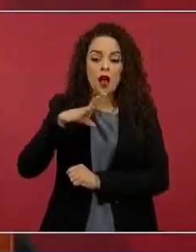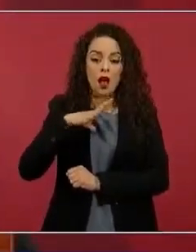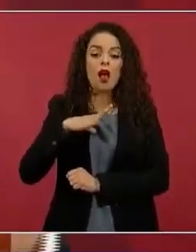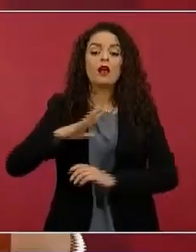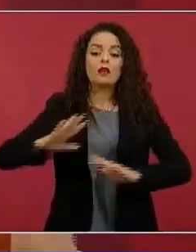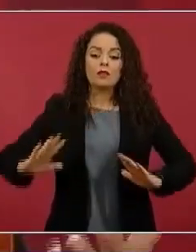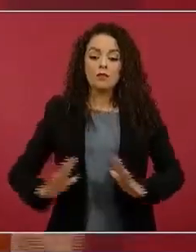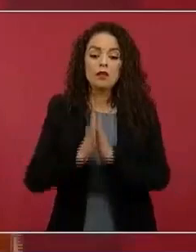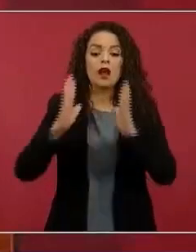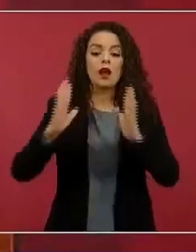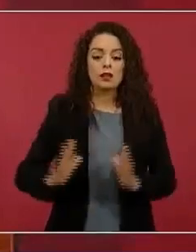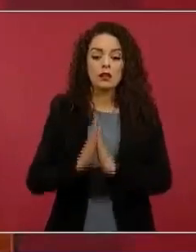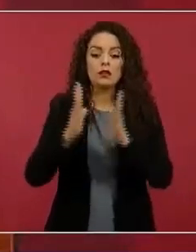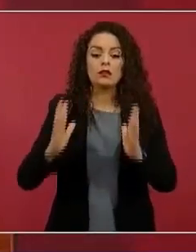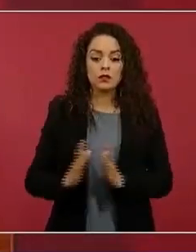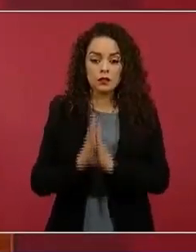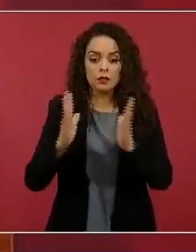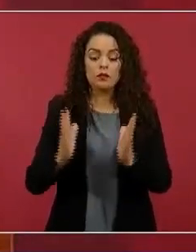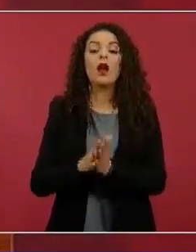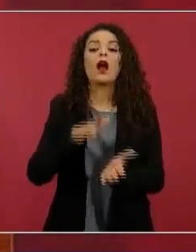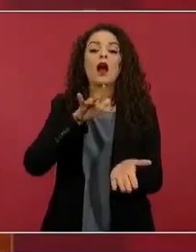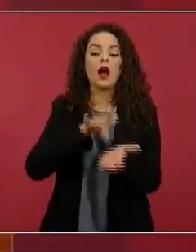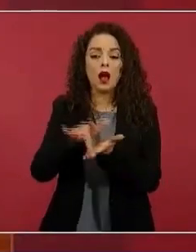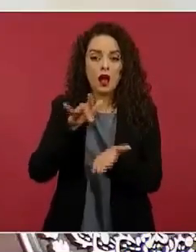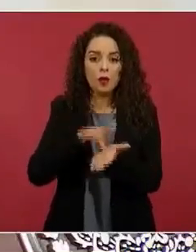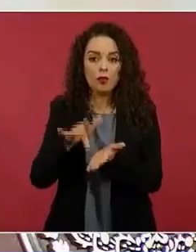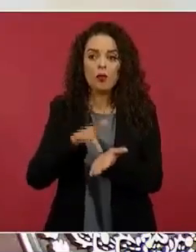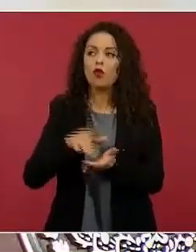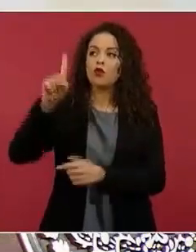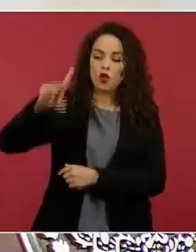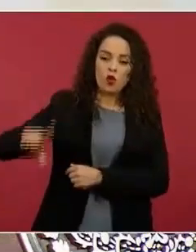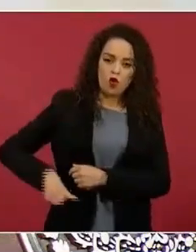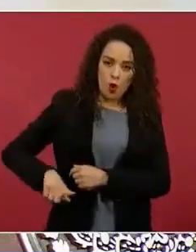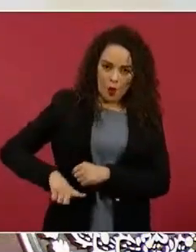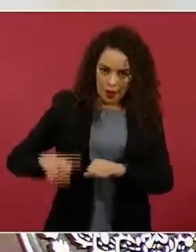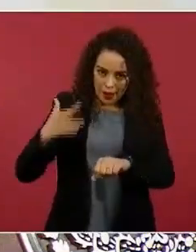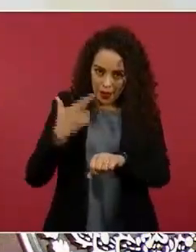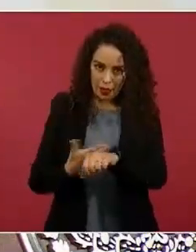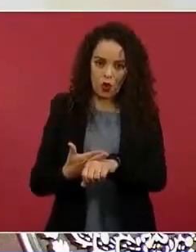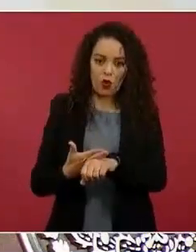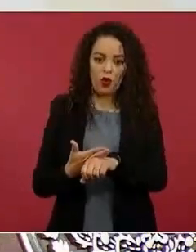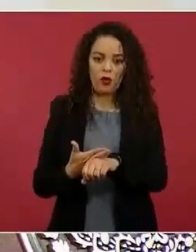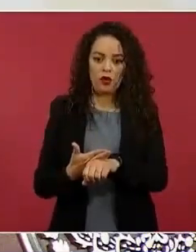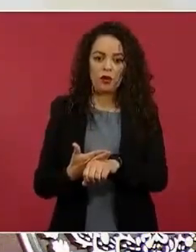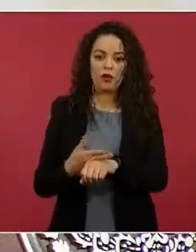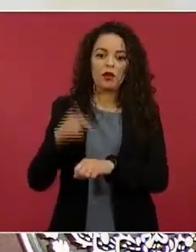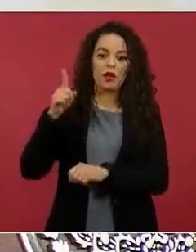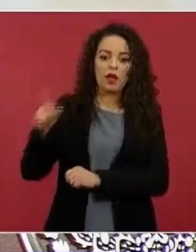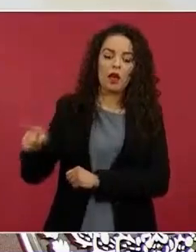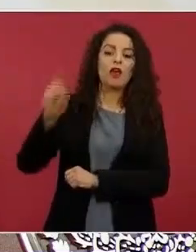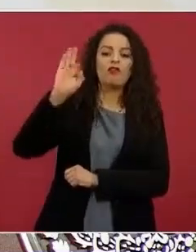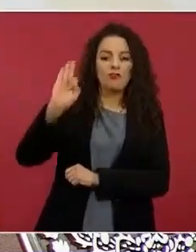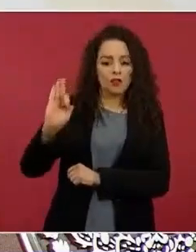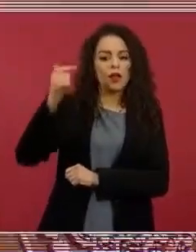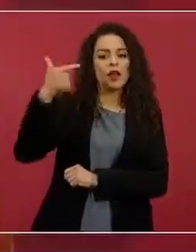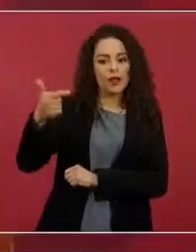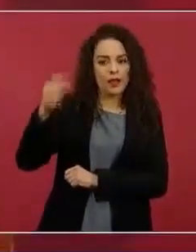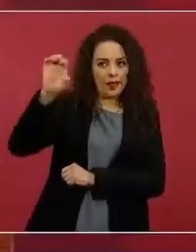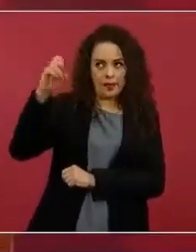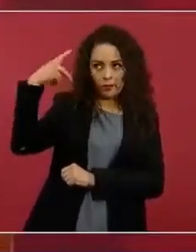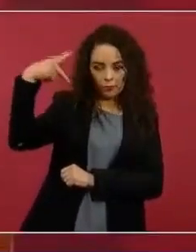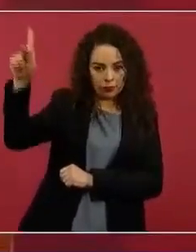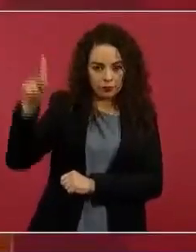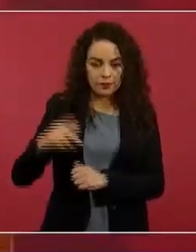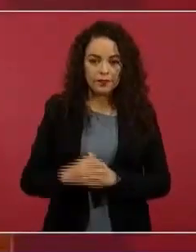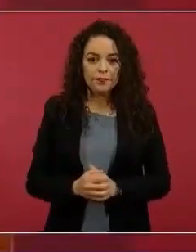participación y a darnos las facilidades del gobernador de Michoacán, de la Fiscalía de Michoacán y del